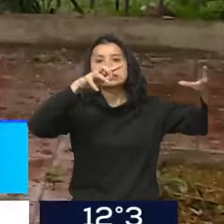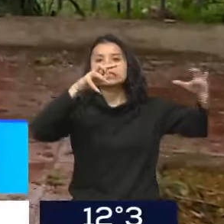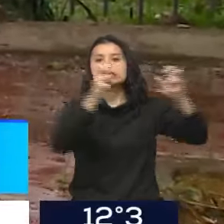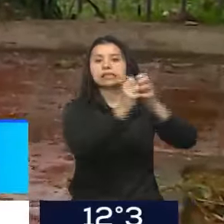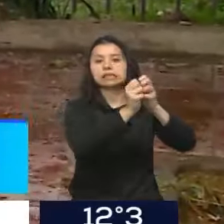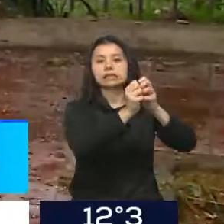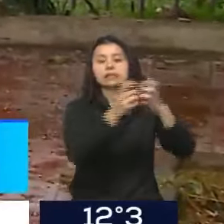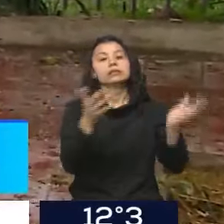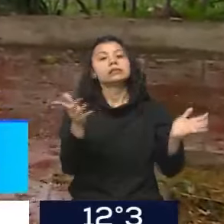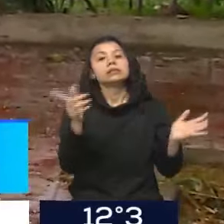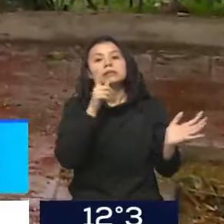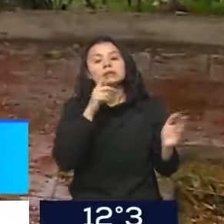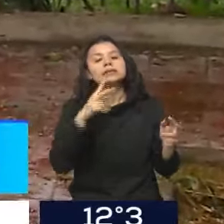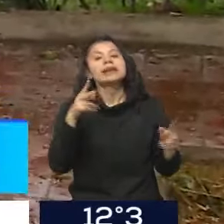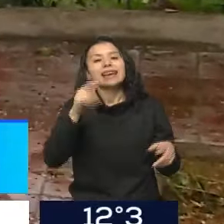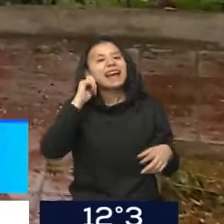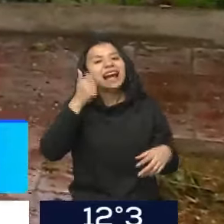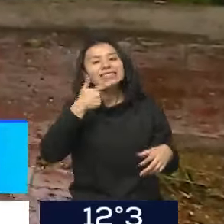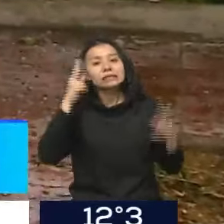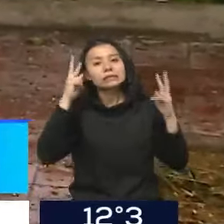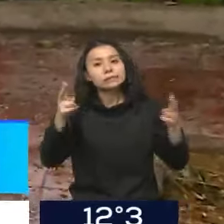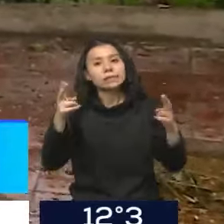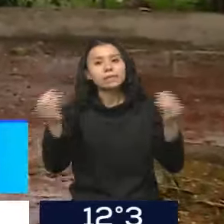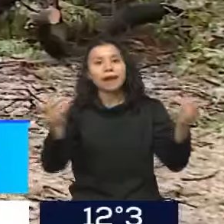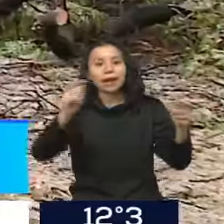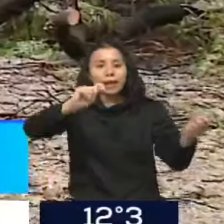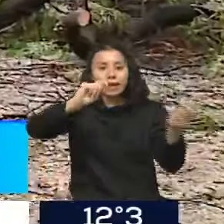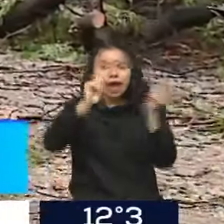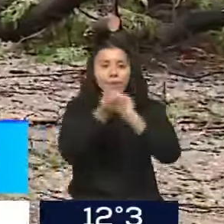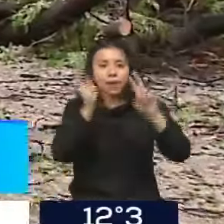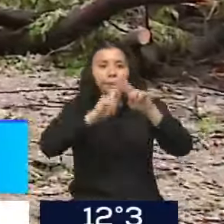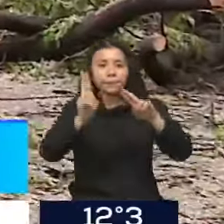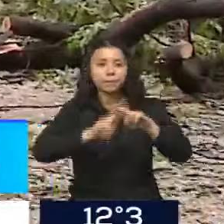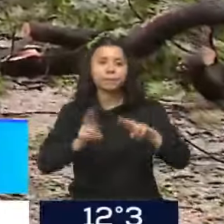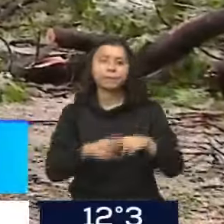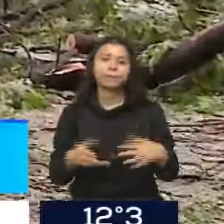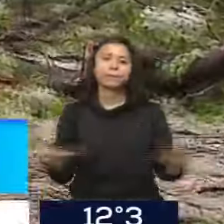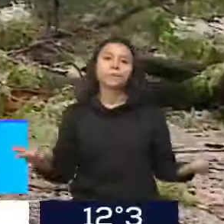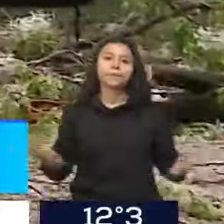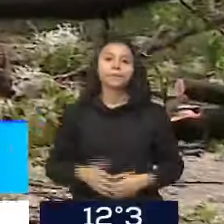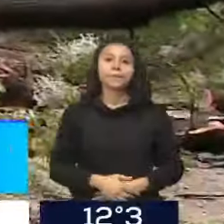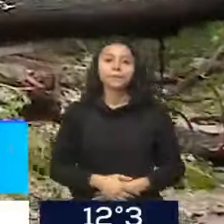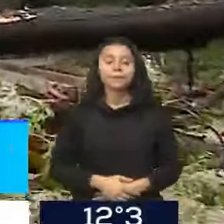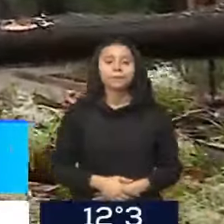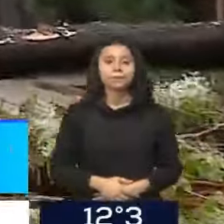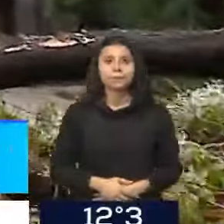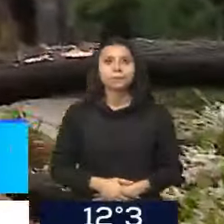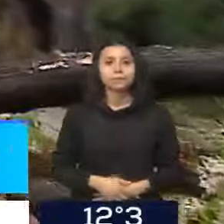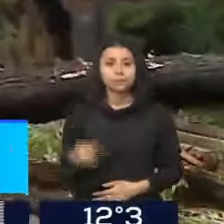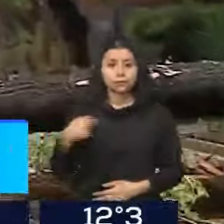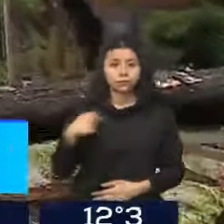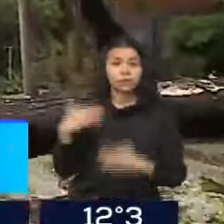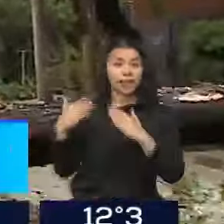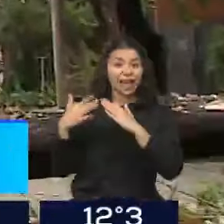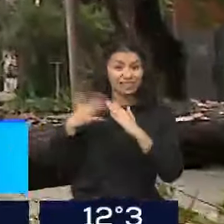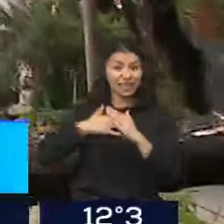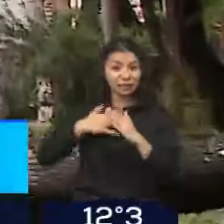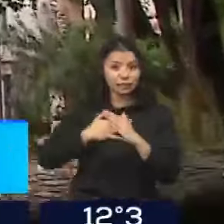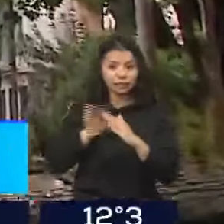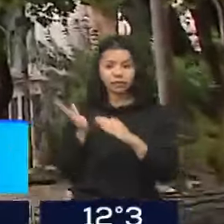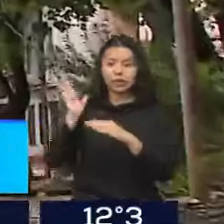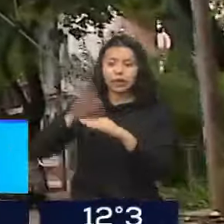para poner de nuevo el tramo y arreglar eso. Tengo afectada el inmueble. Gracias. Parte